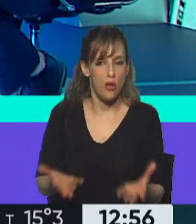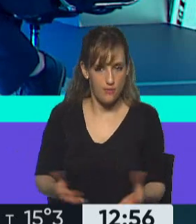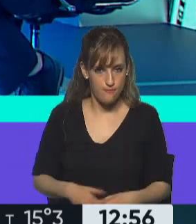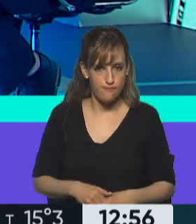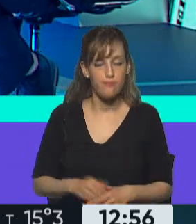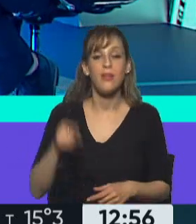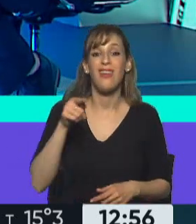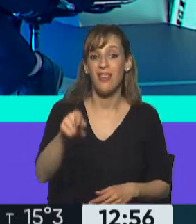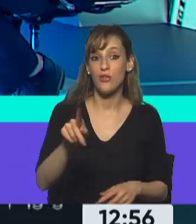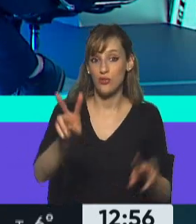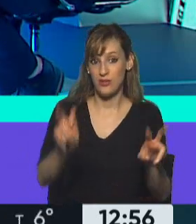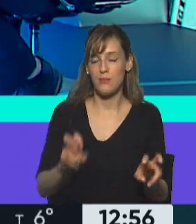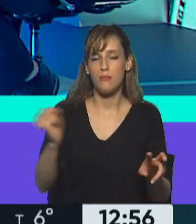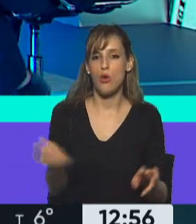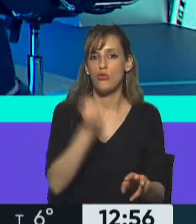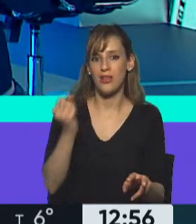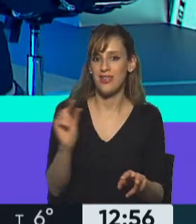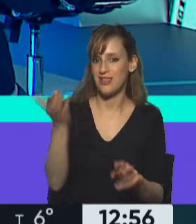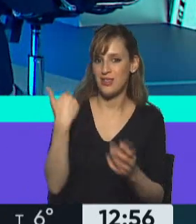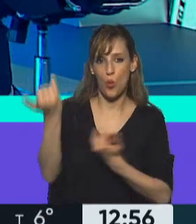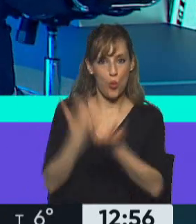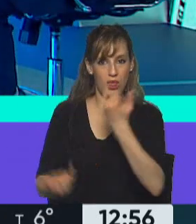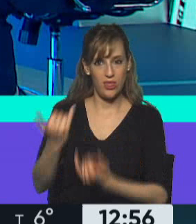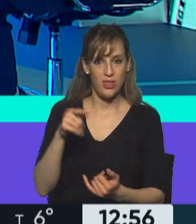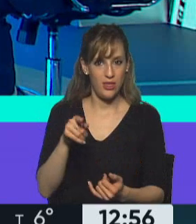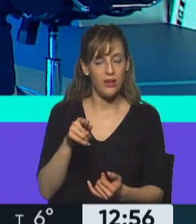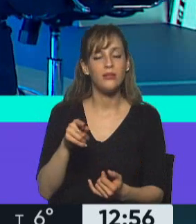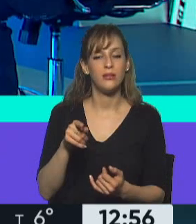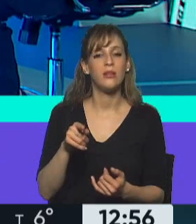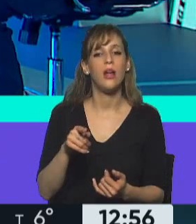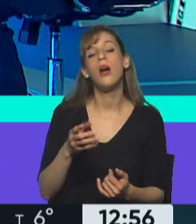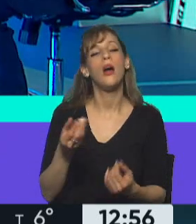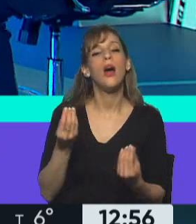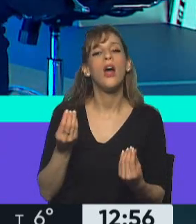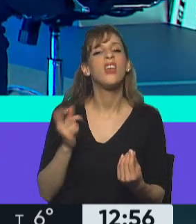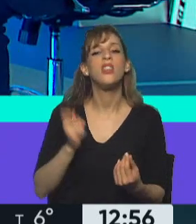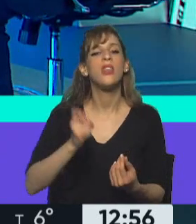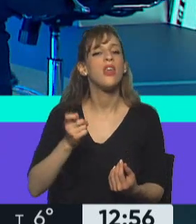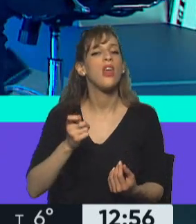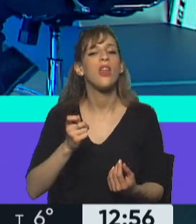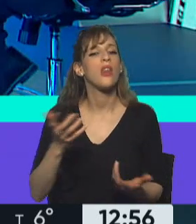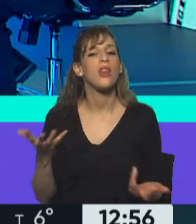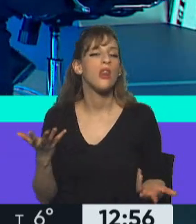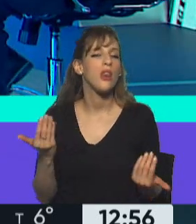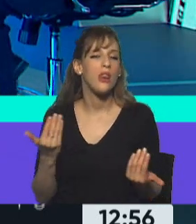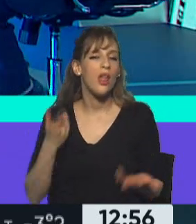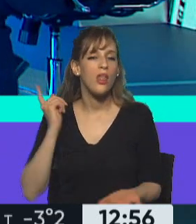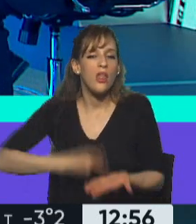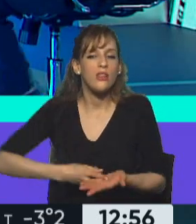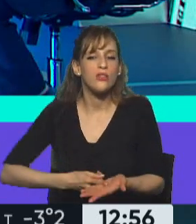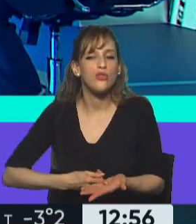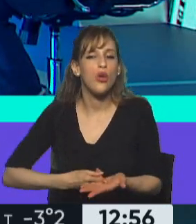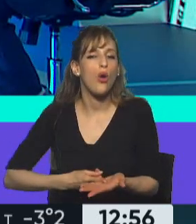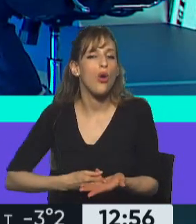los puntos fundamentales de la medida, que es lo que vos estabas explicando, ¿no? ¿A quién justamente le llega el impacto directo de esta medida,